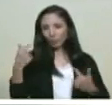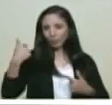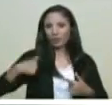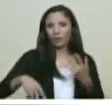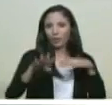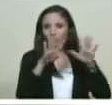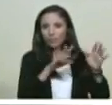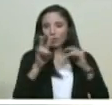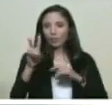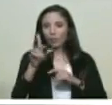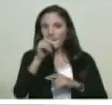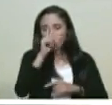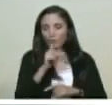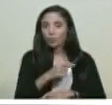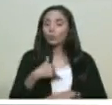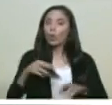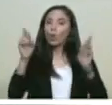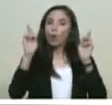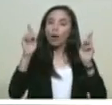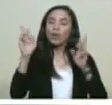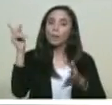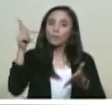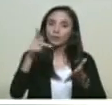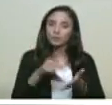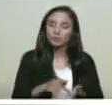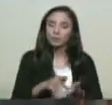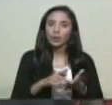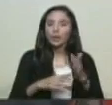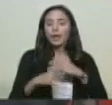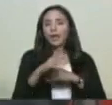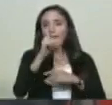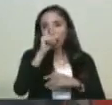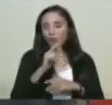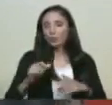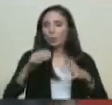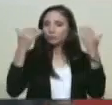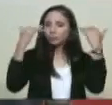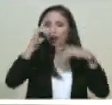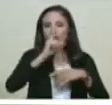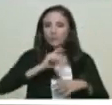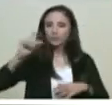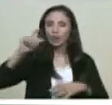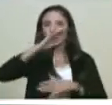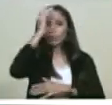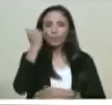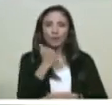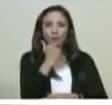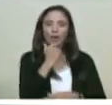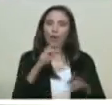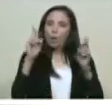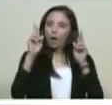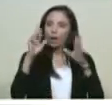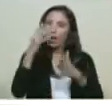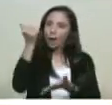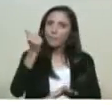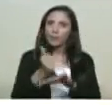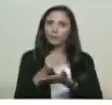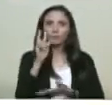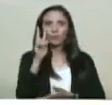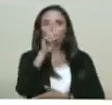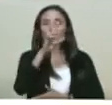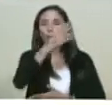en la celebración del tricentenario de Miranda. Pido a Dios salud y vida. Amén. Aquí está, miren.